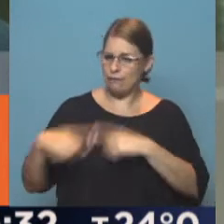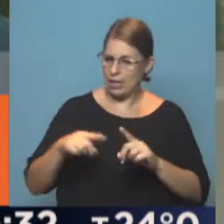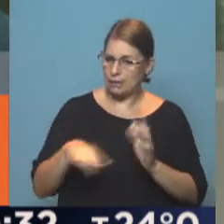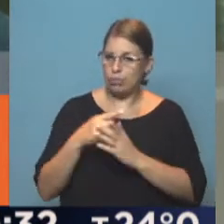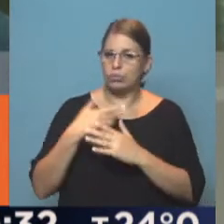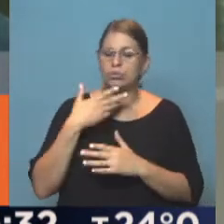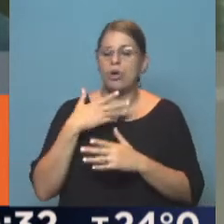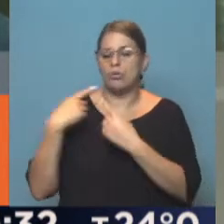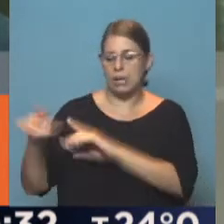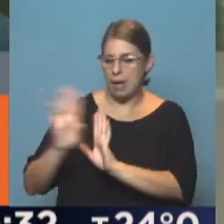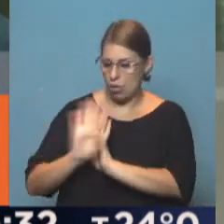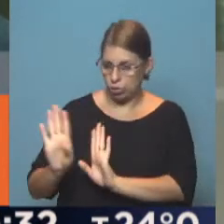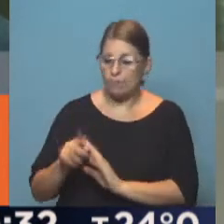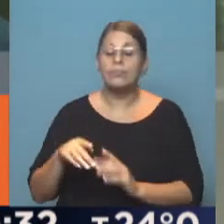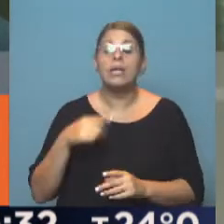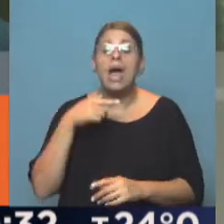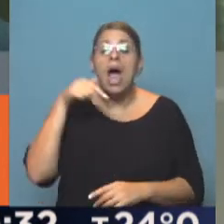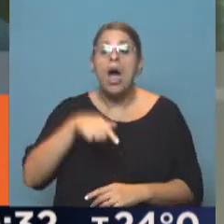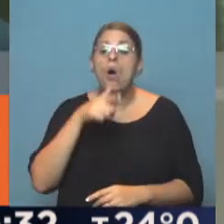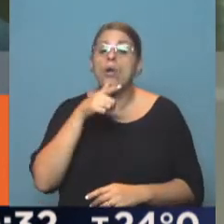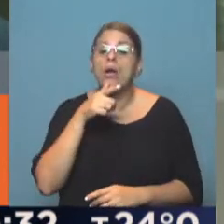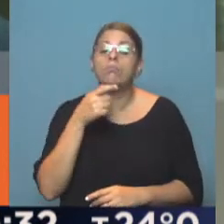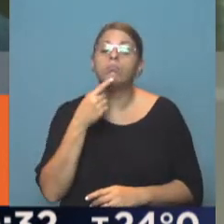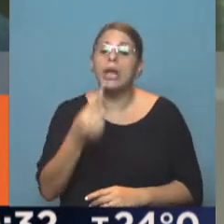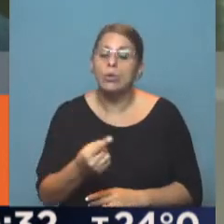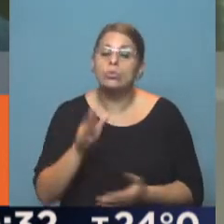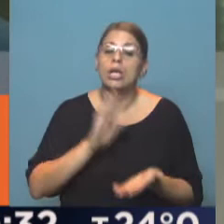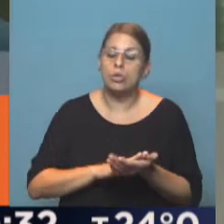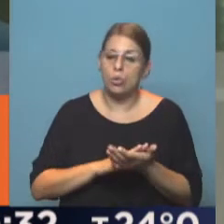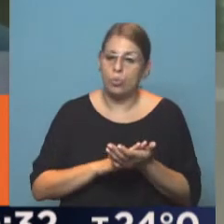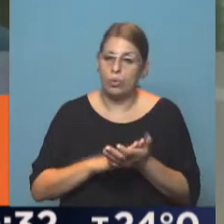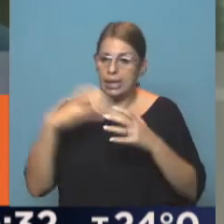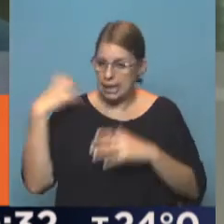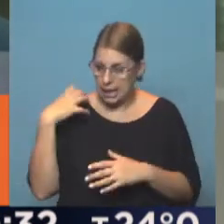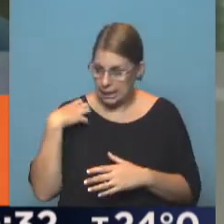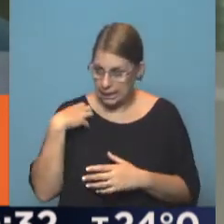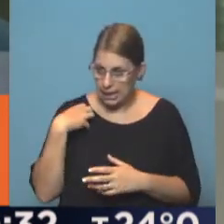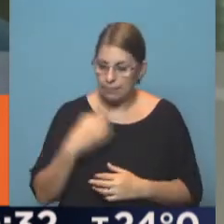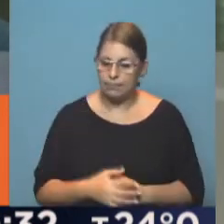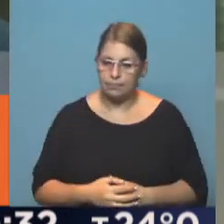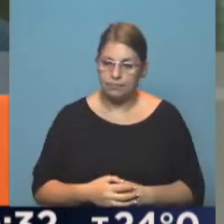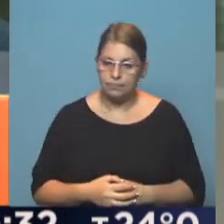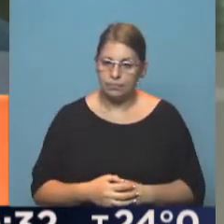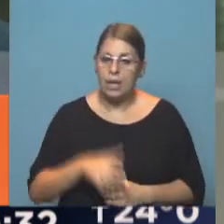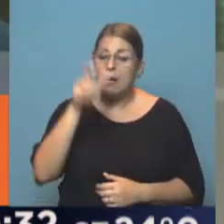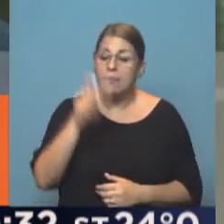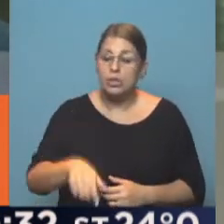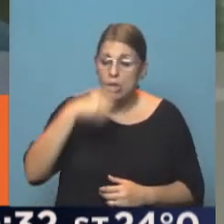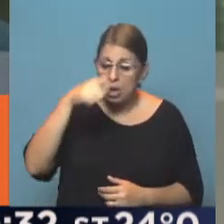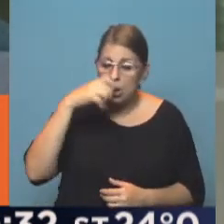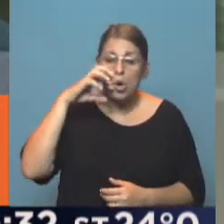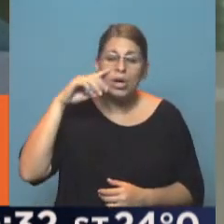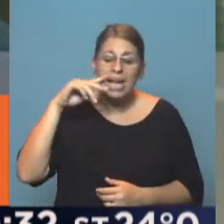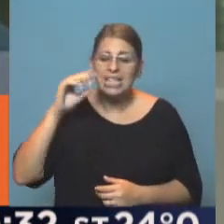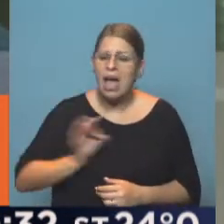cosa medianamente por lo que se está preguntando ahora y en términos vuelvo a repetir general es que es un consumidor de cocaína de